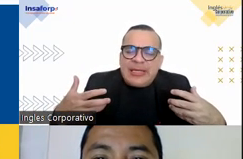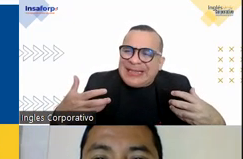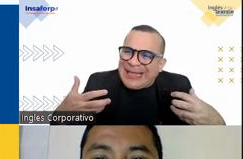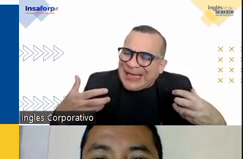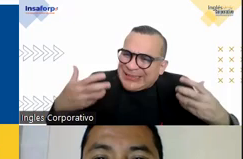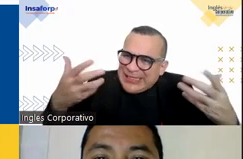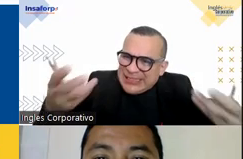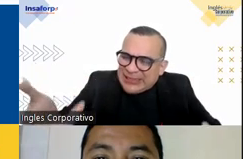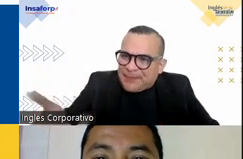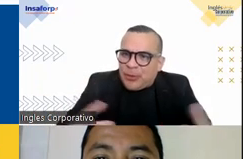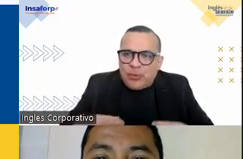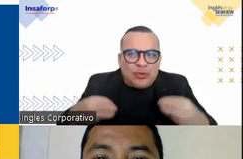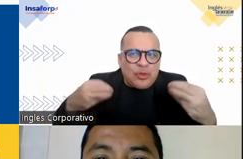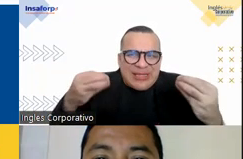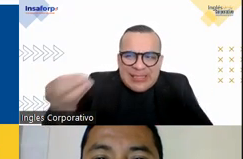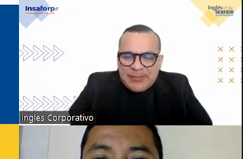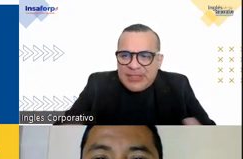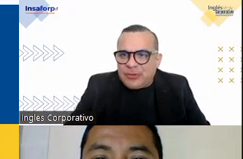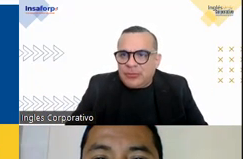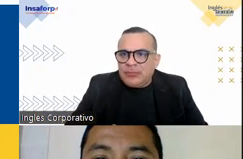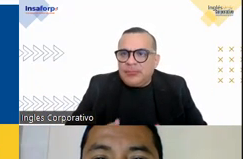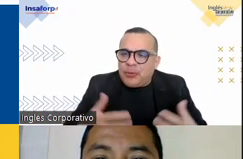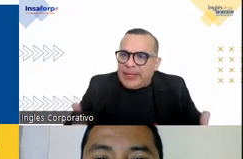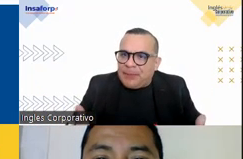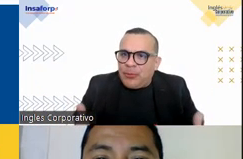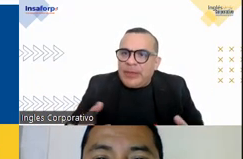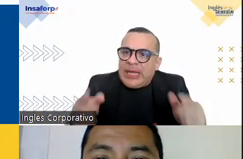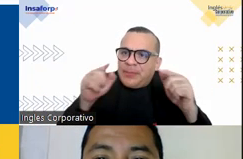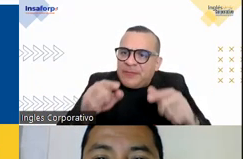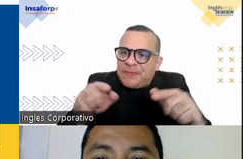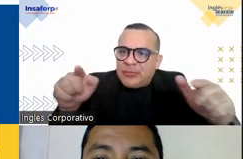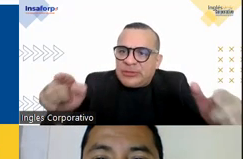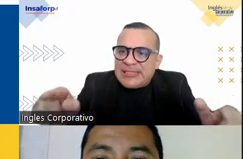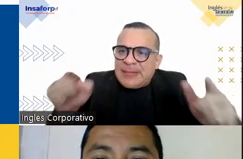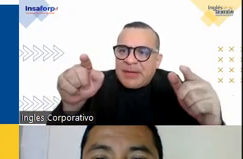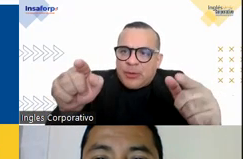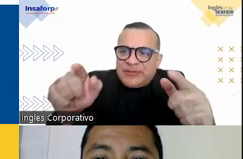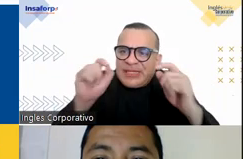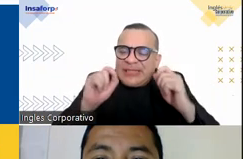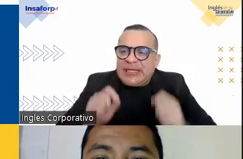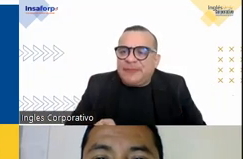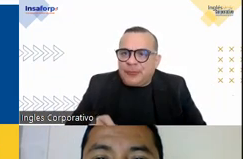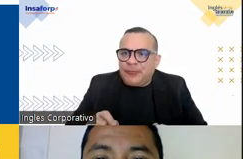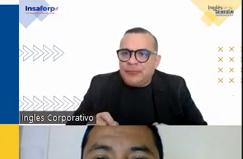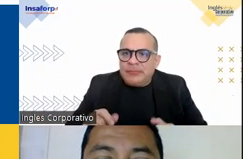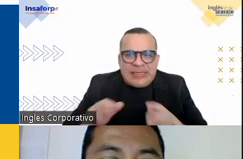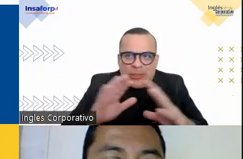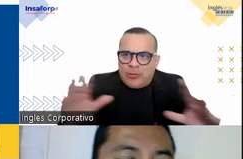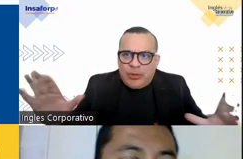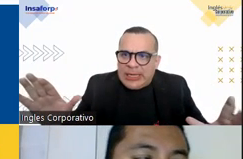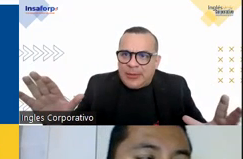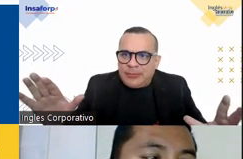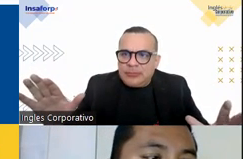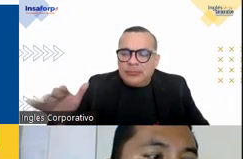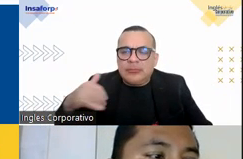caso, de características de productos o del servicio. Por ejemplo, el brief que utilizan para contestar el teléfono es